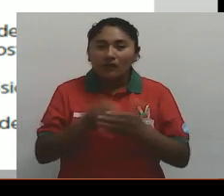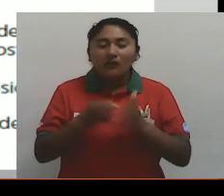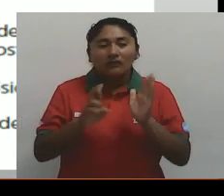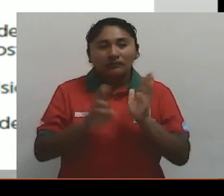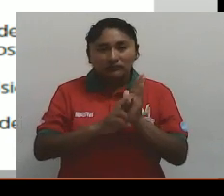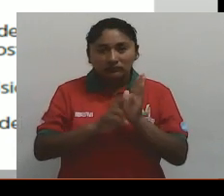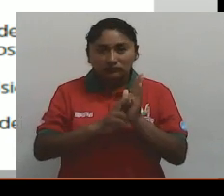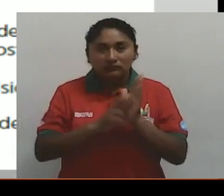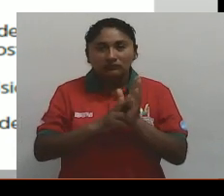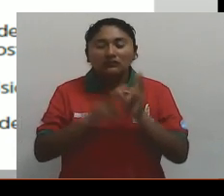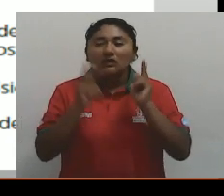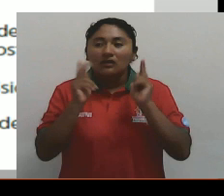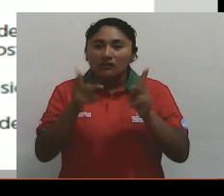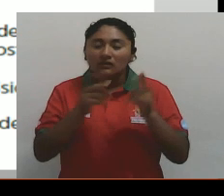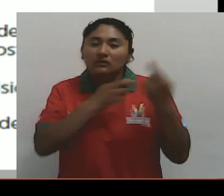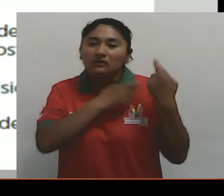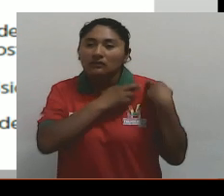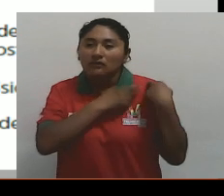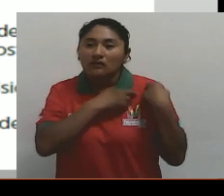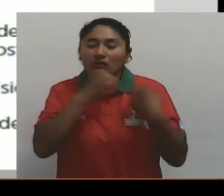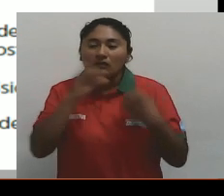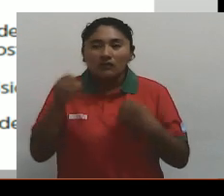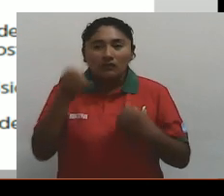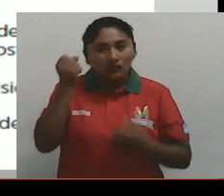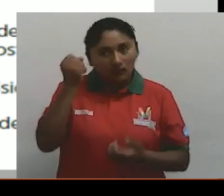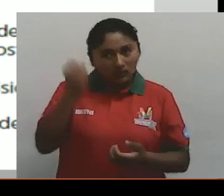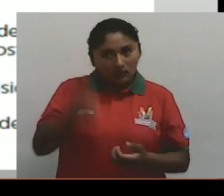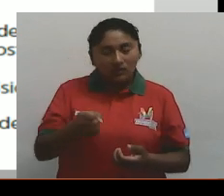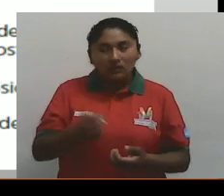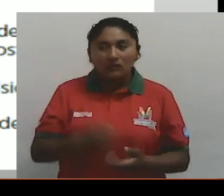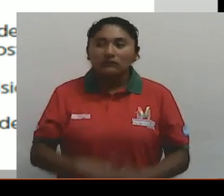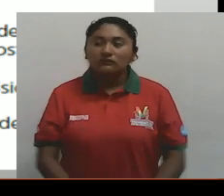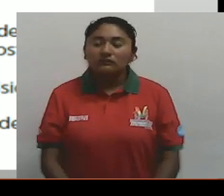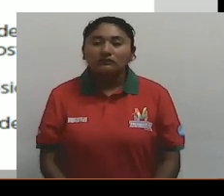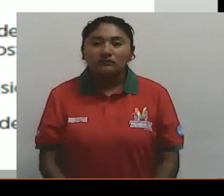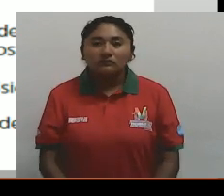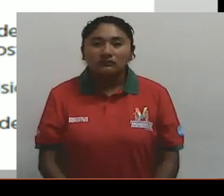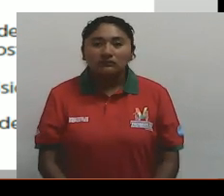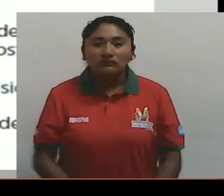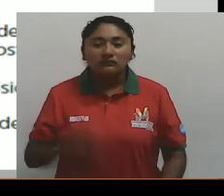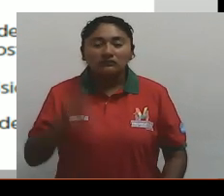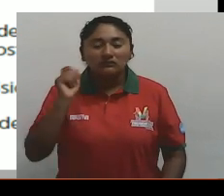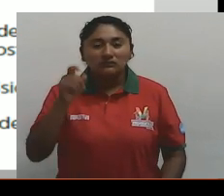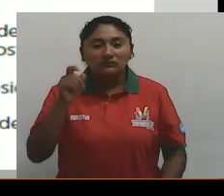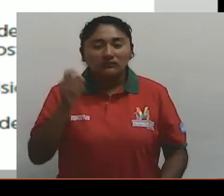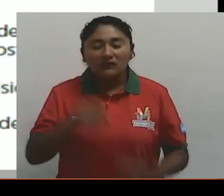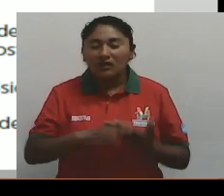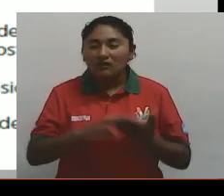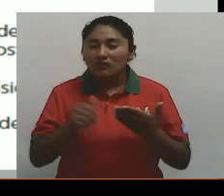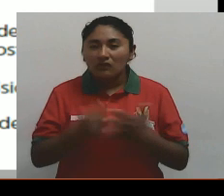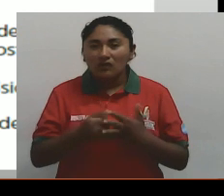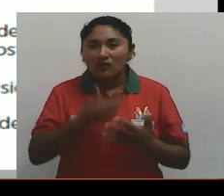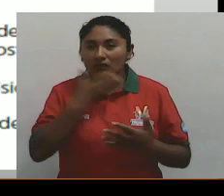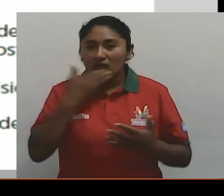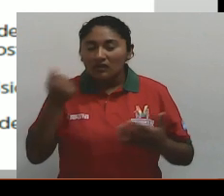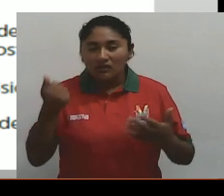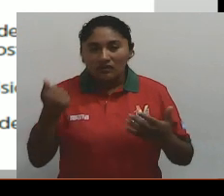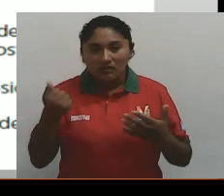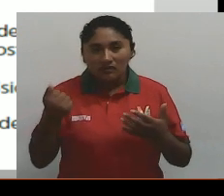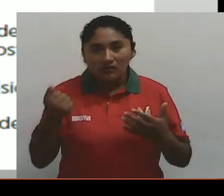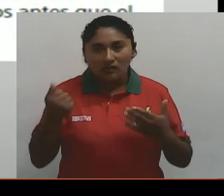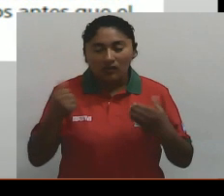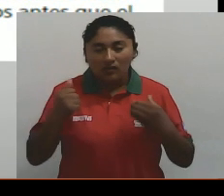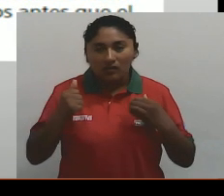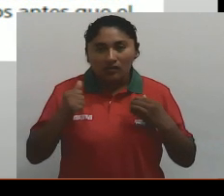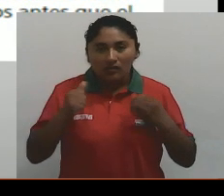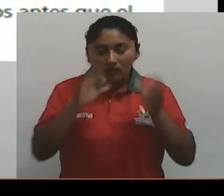La competencia despierta fuerzas latentes, exhibe lo mejor de la habilidad, el espíritu, la creatividad y la estética. Las